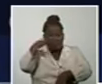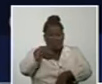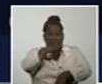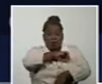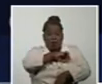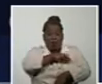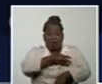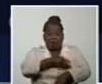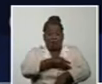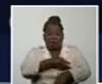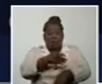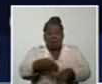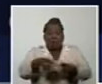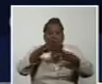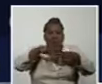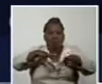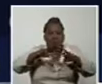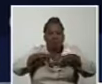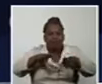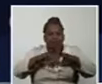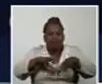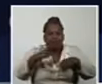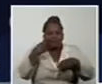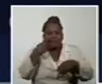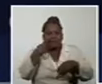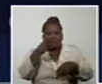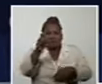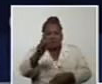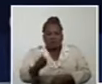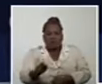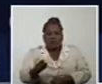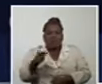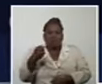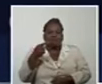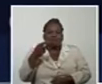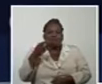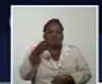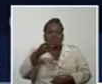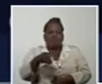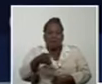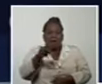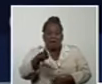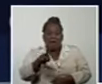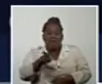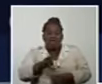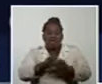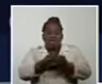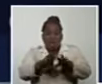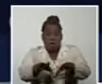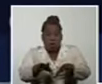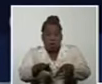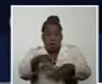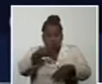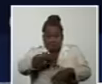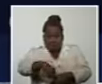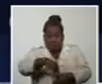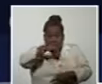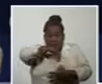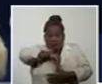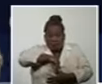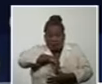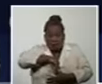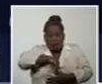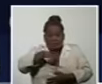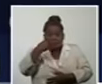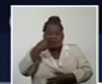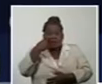en los asintomáticos, se ha visto que ha estado presente el virus en esas personas y se ha visto que